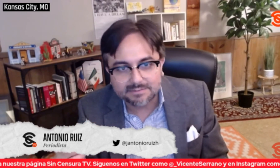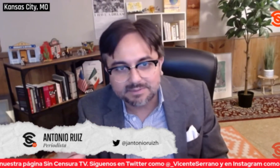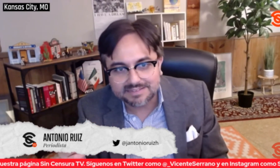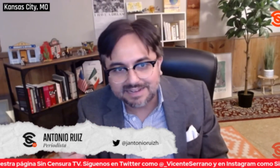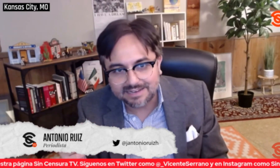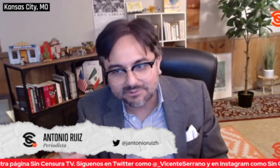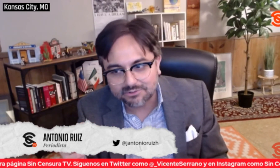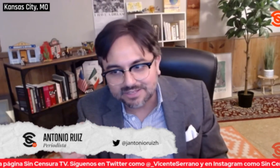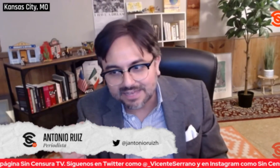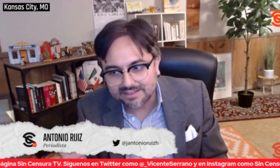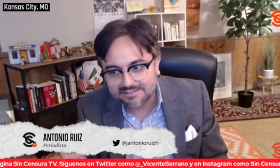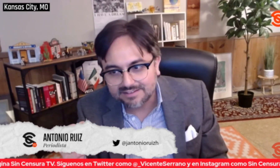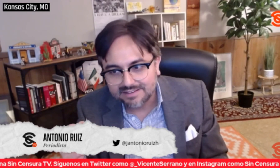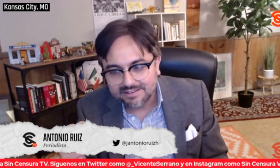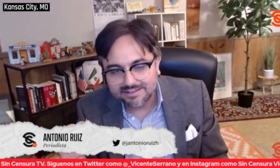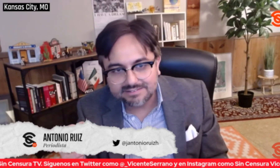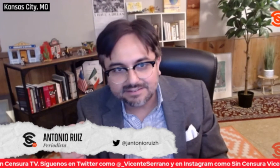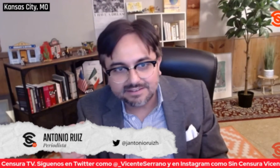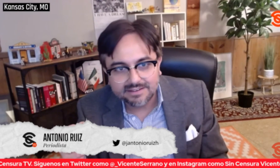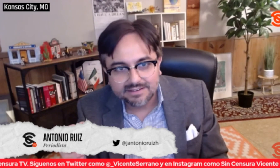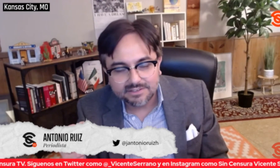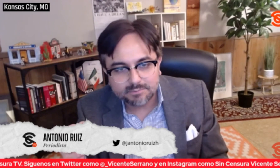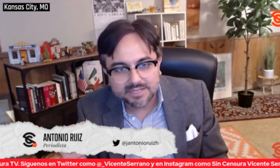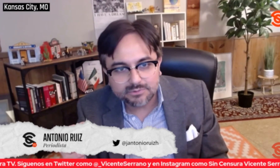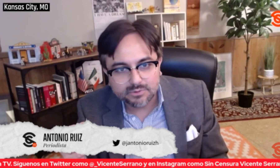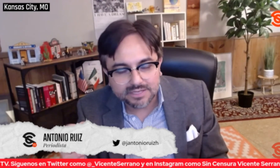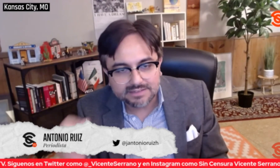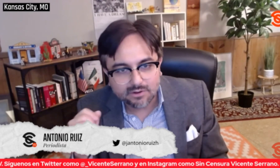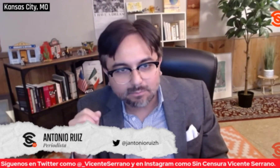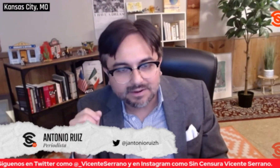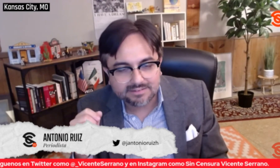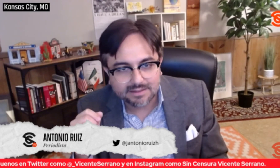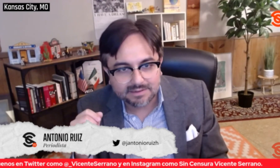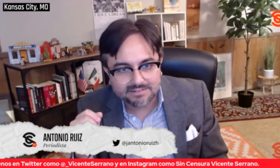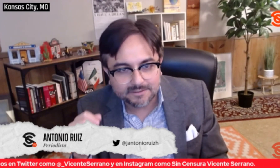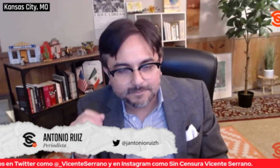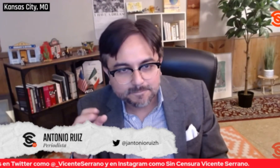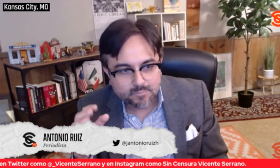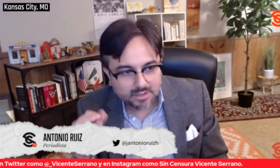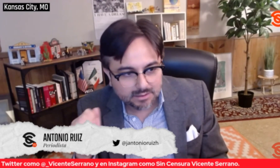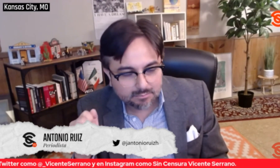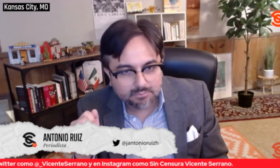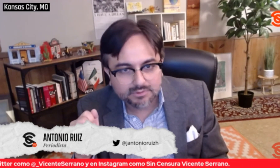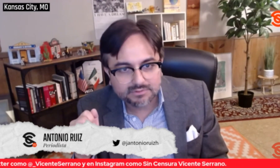también es despertar en las sociedades ese espíritu crítico para establecer